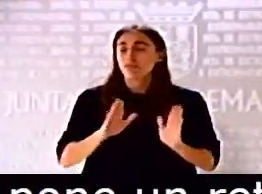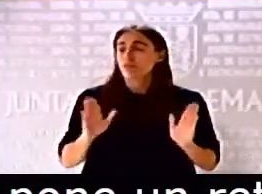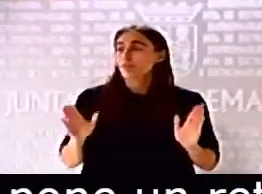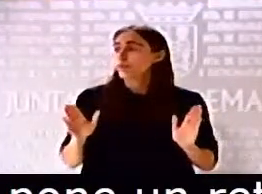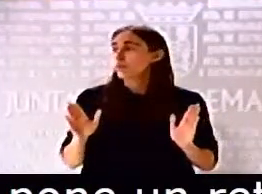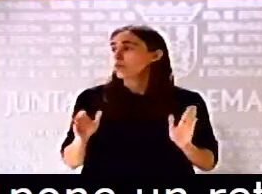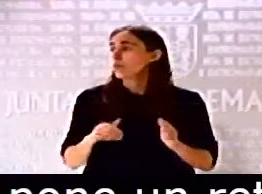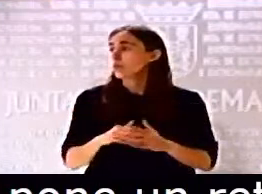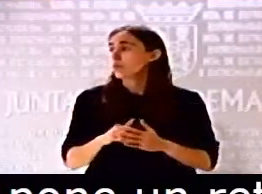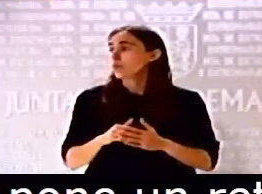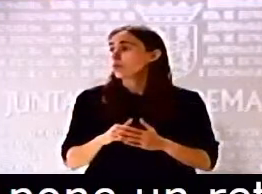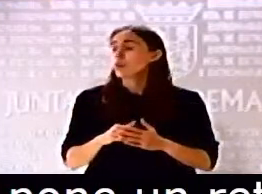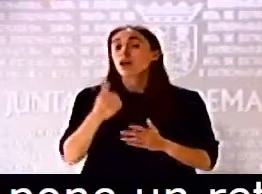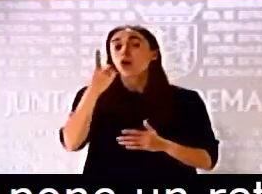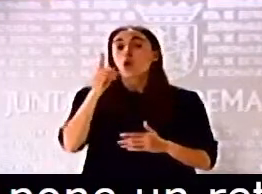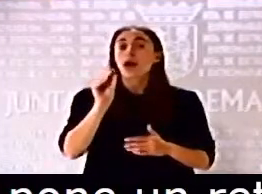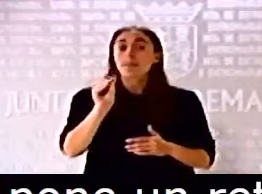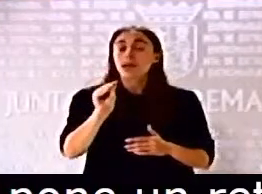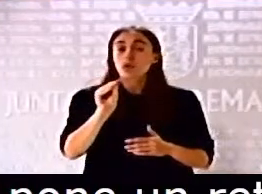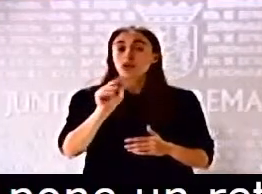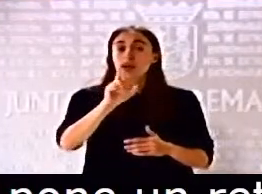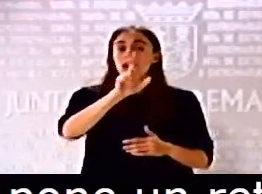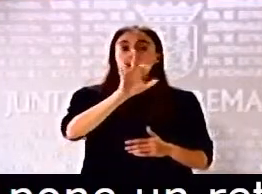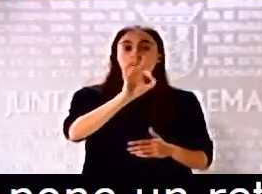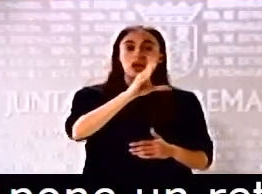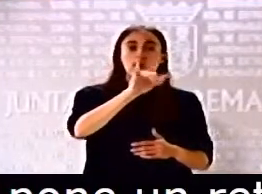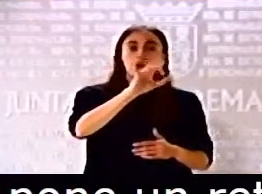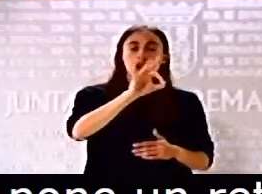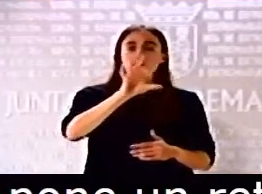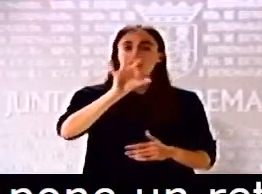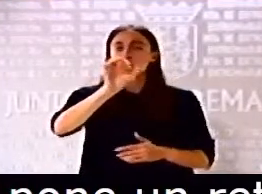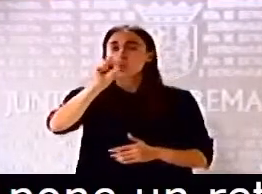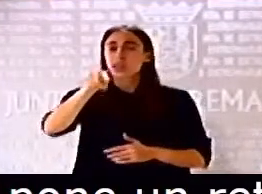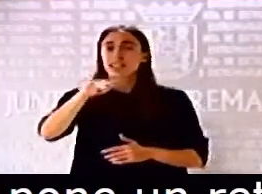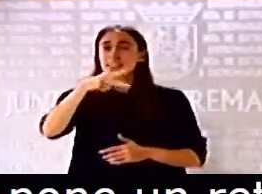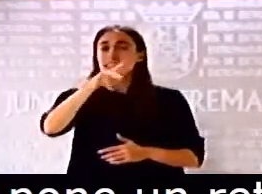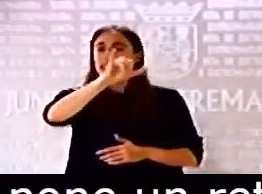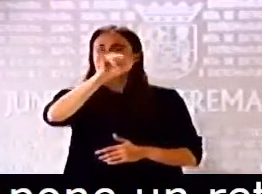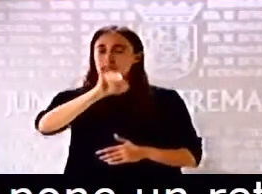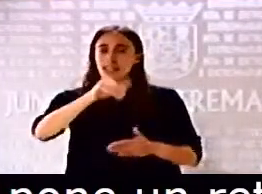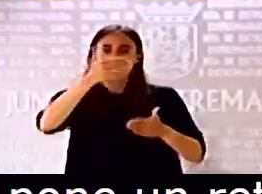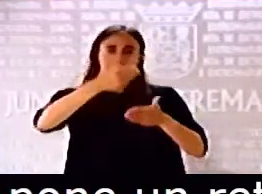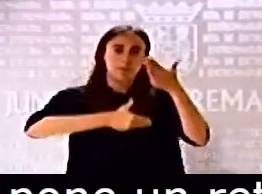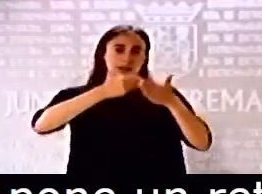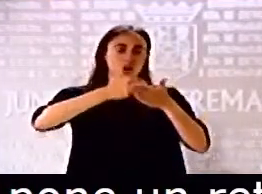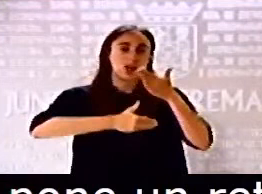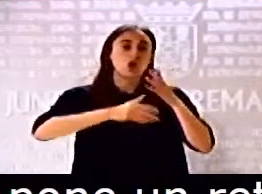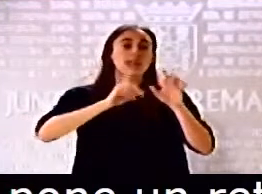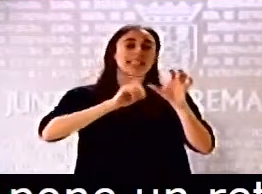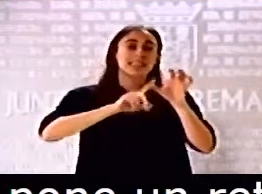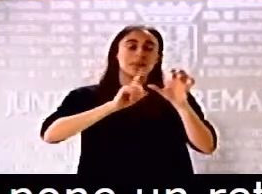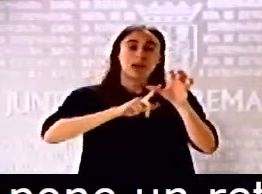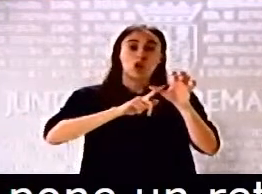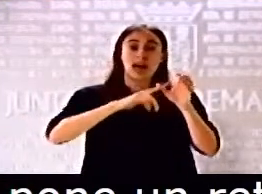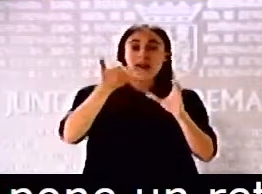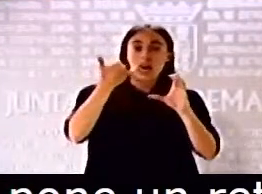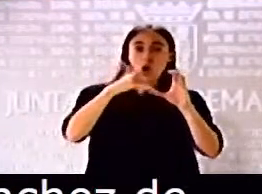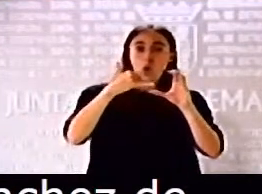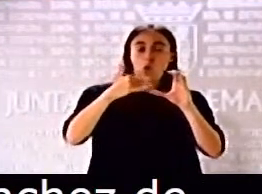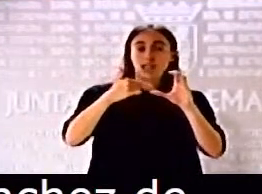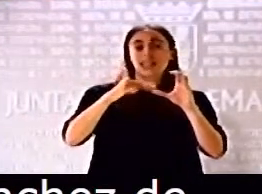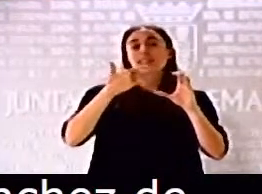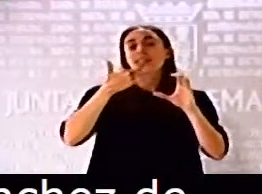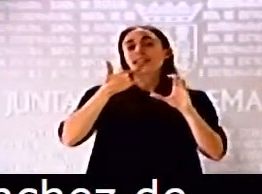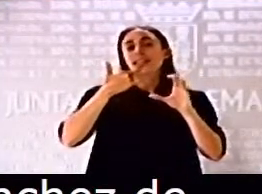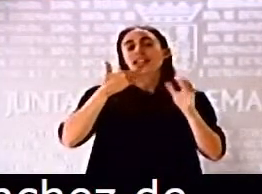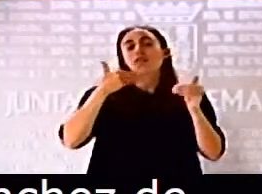Tenemos una pregunta de Rocío Sánchez del periódico Extremadura que nos la hace llegar por WhatsApp, que dice que ¿cuándo se van a vacunar los pacientes con